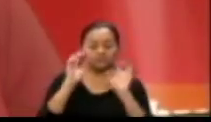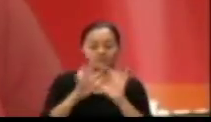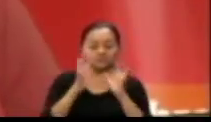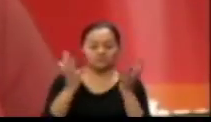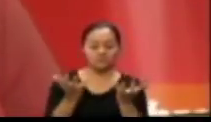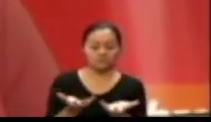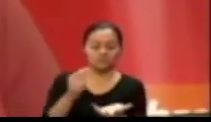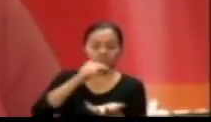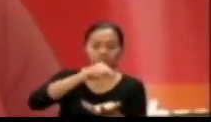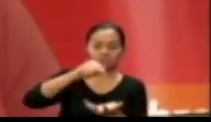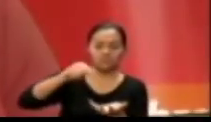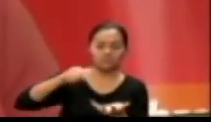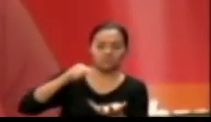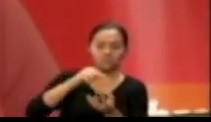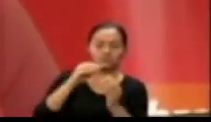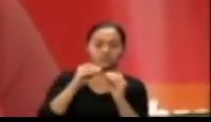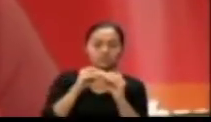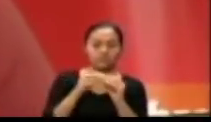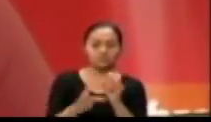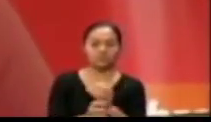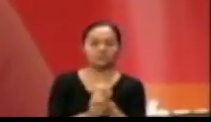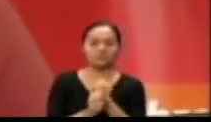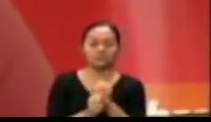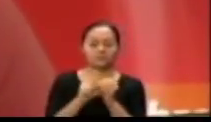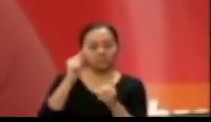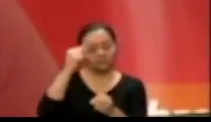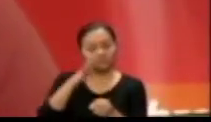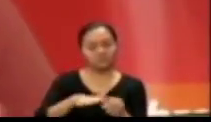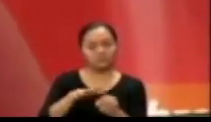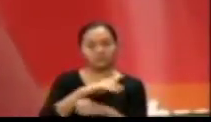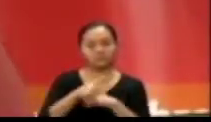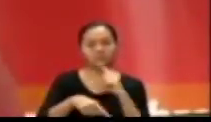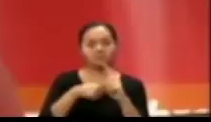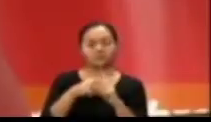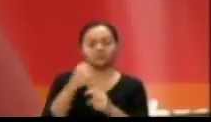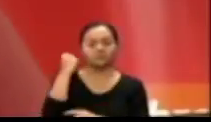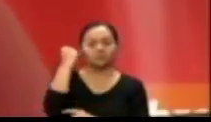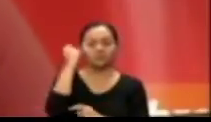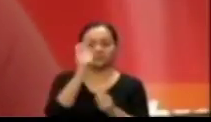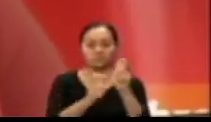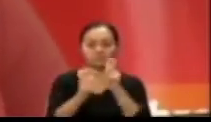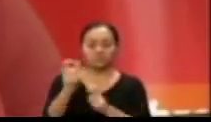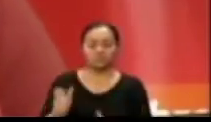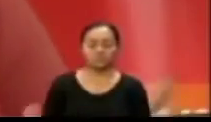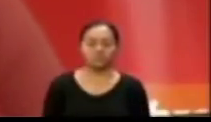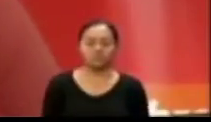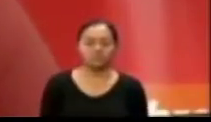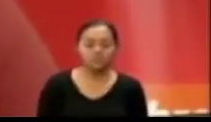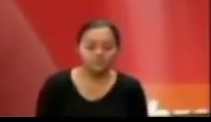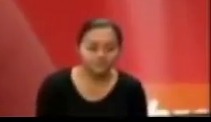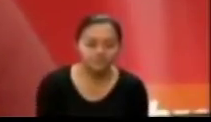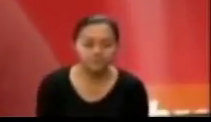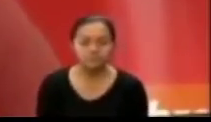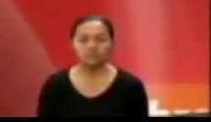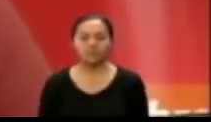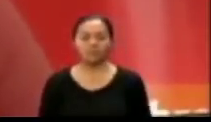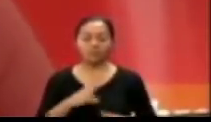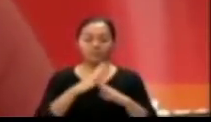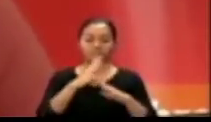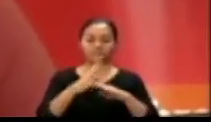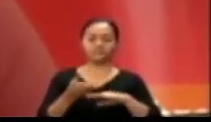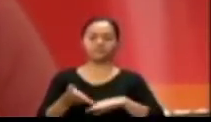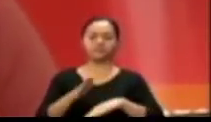globalización y ciberespacio entre la seguridad del Estado y los derechos de la ciudadanía. Hablando de derechos de la